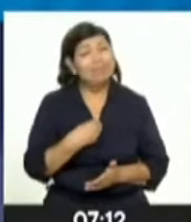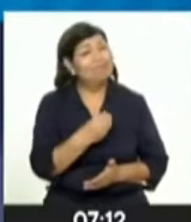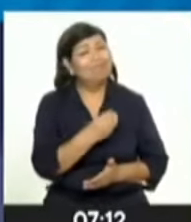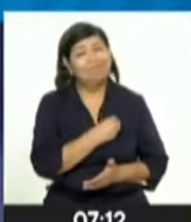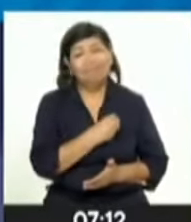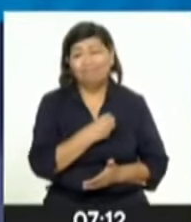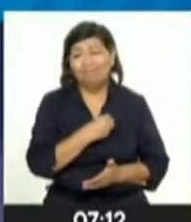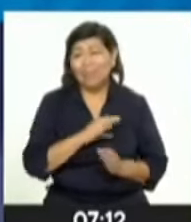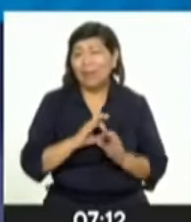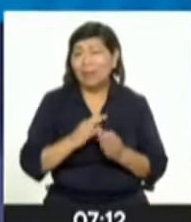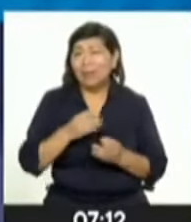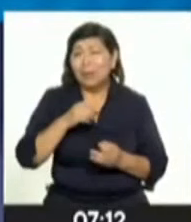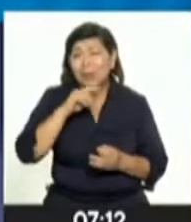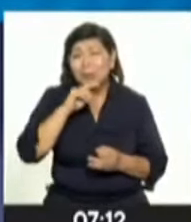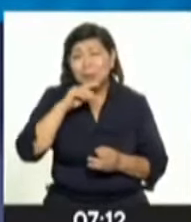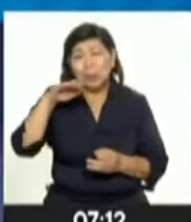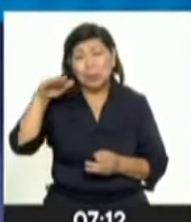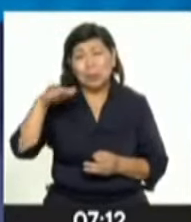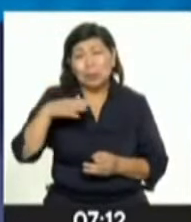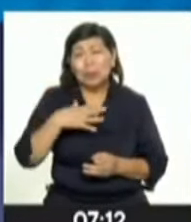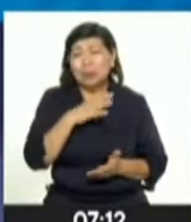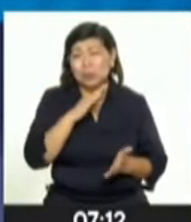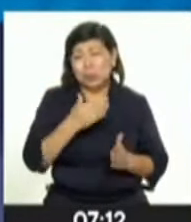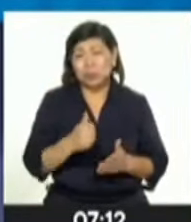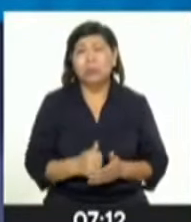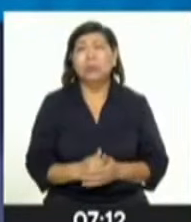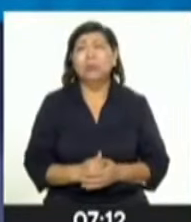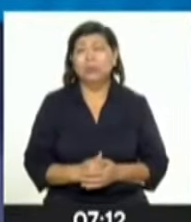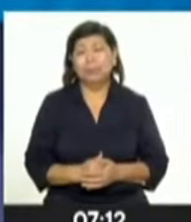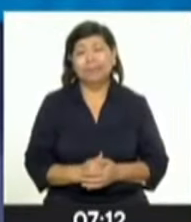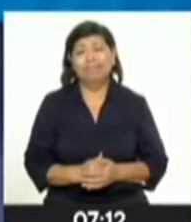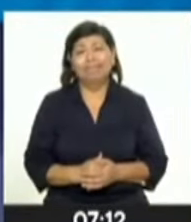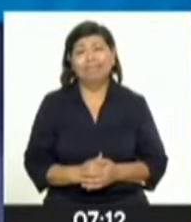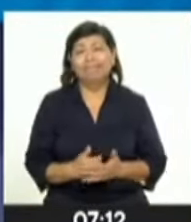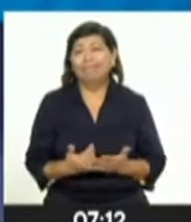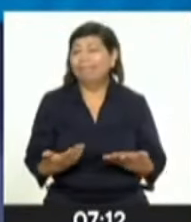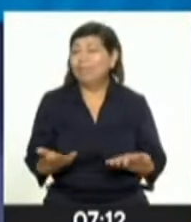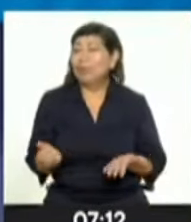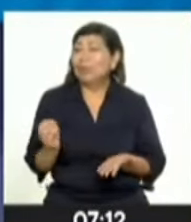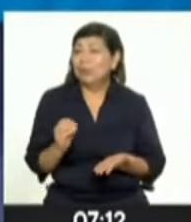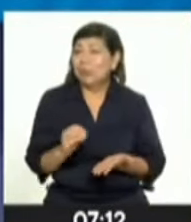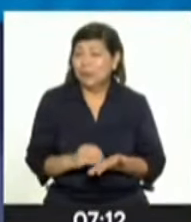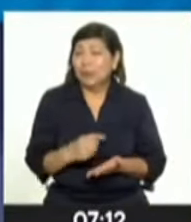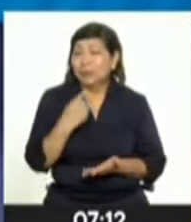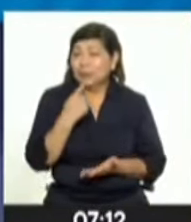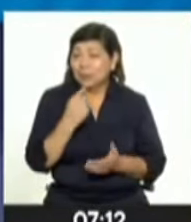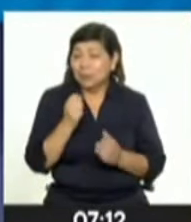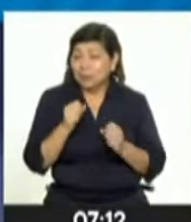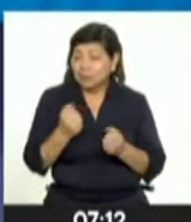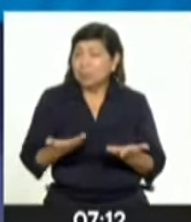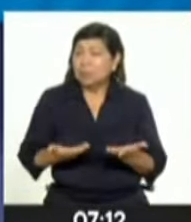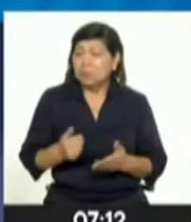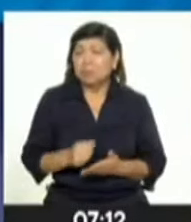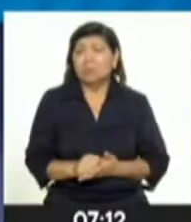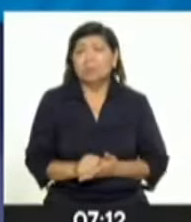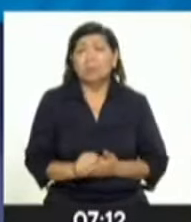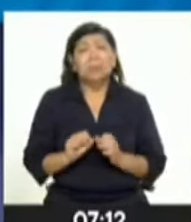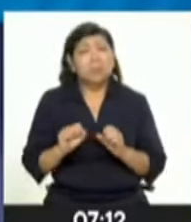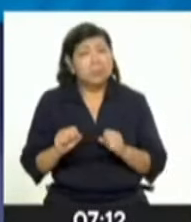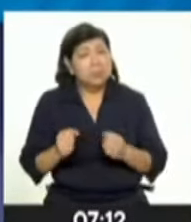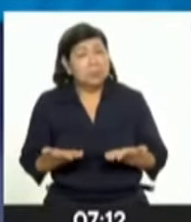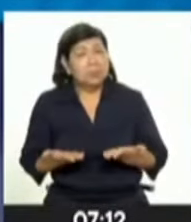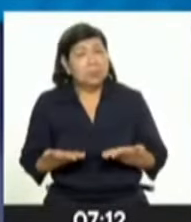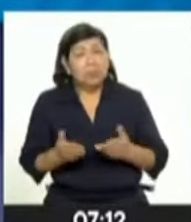condolencias a la familia de la menor fallecida en el Colegio Imperio Tahuantinsuyo y nuevamente reafirmar nuestra disposición para